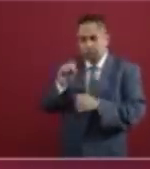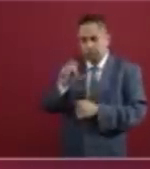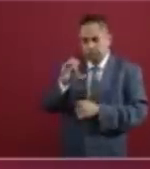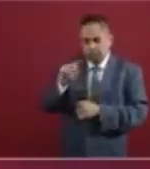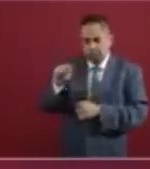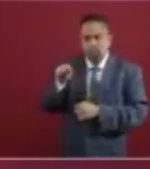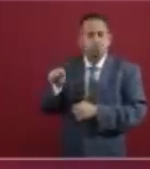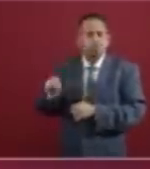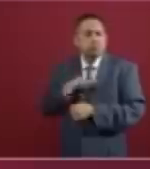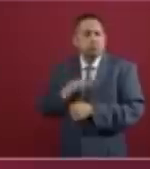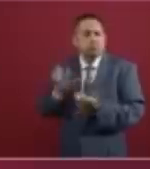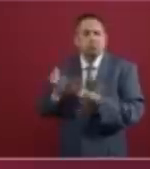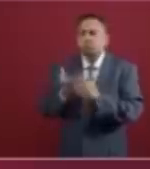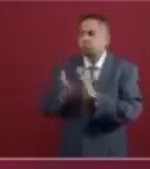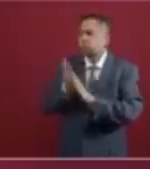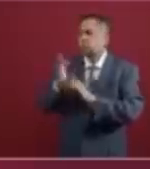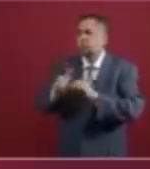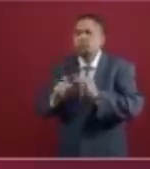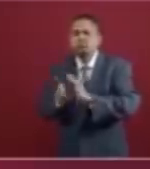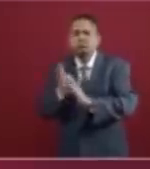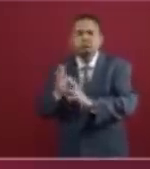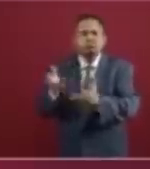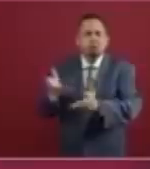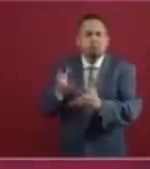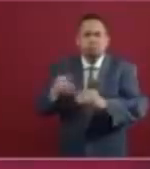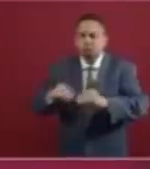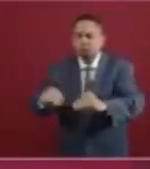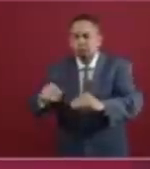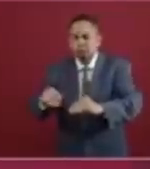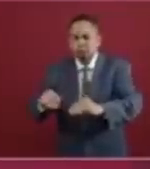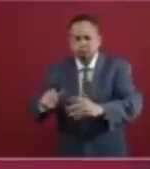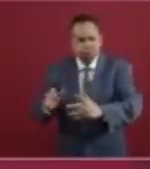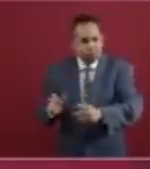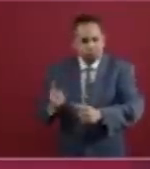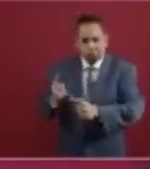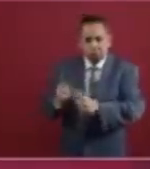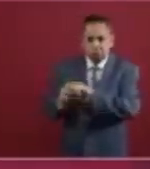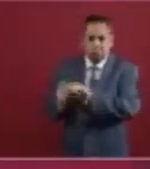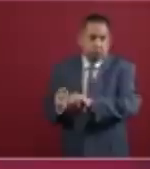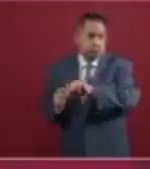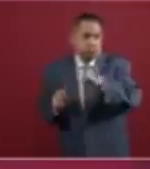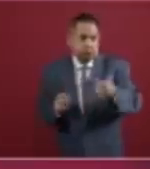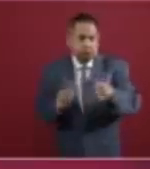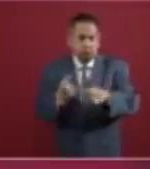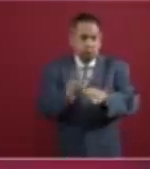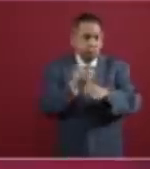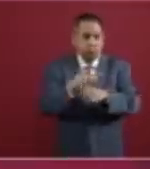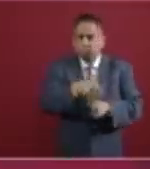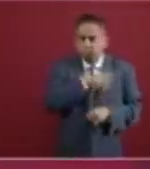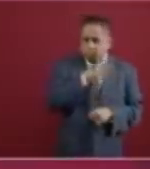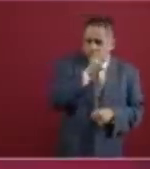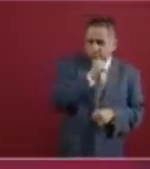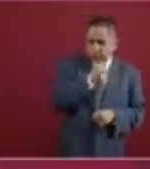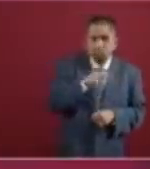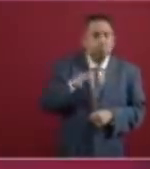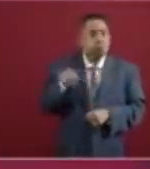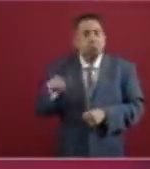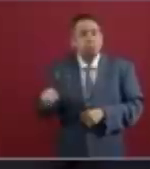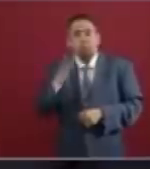Transporte puede ejecutar obras, y no precisamente de manera